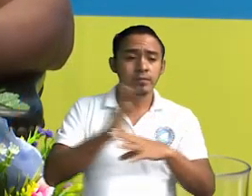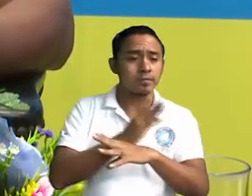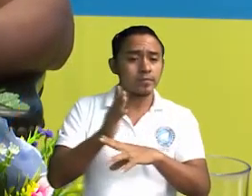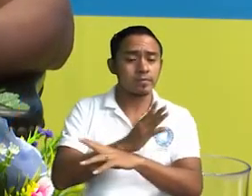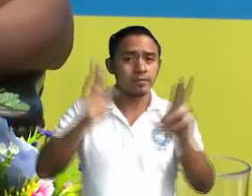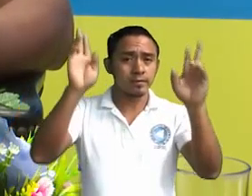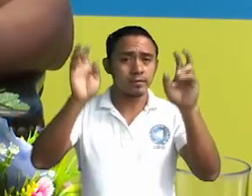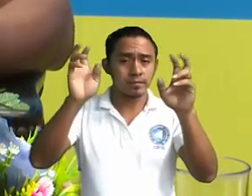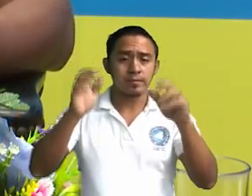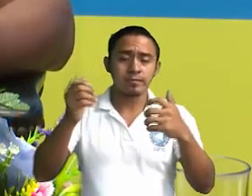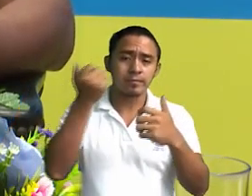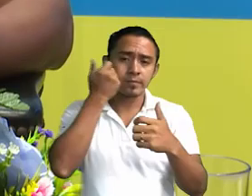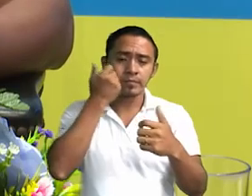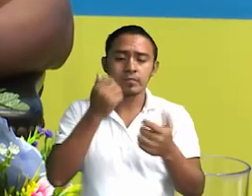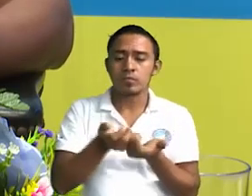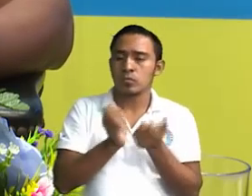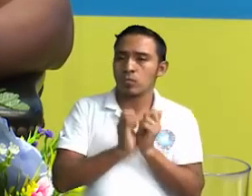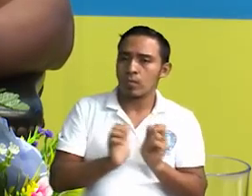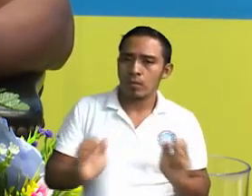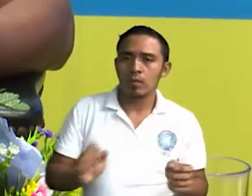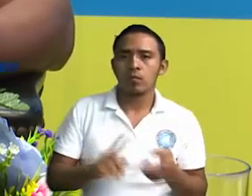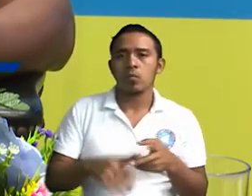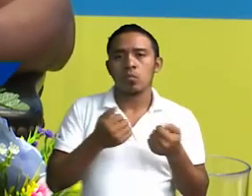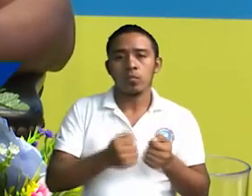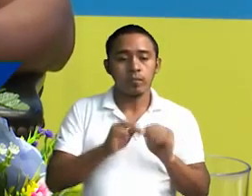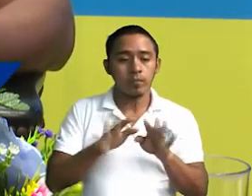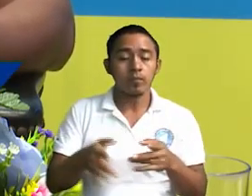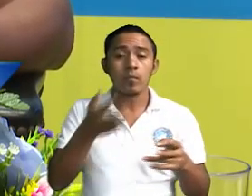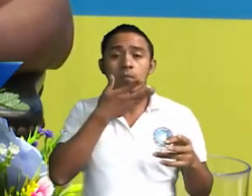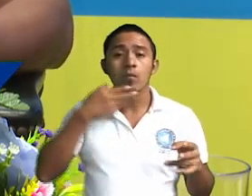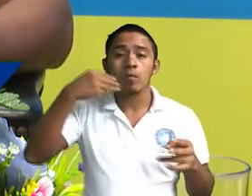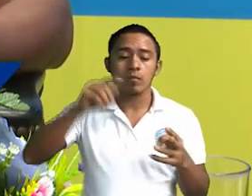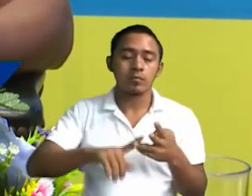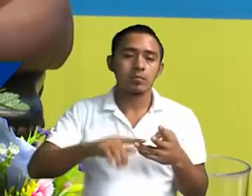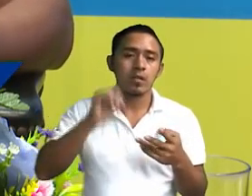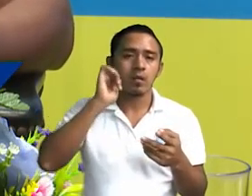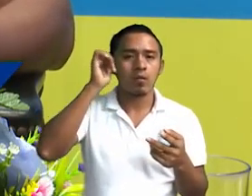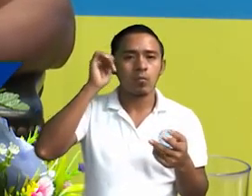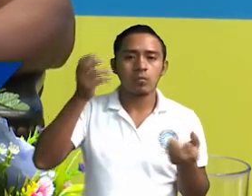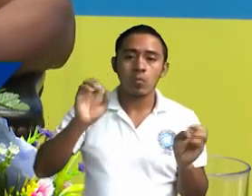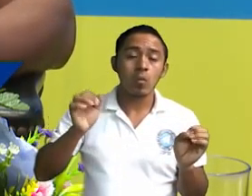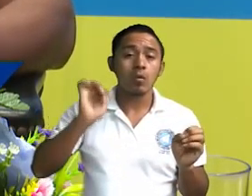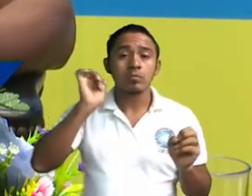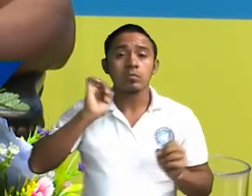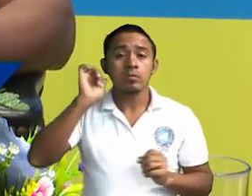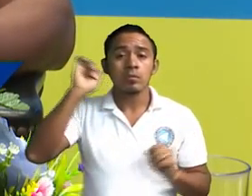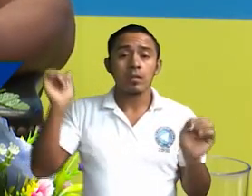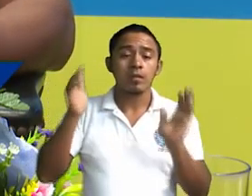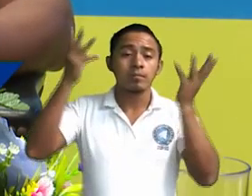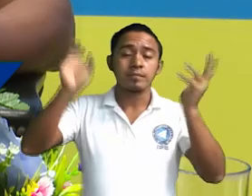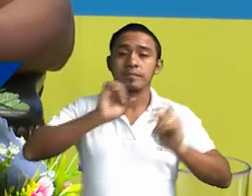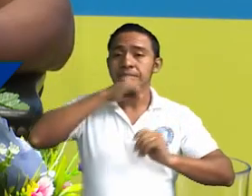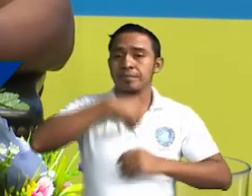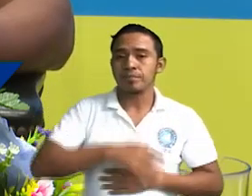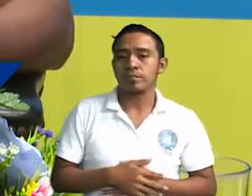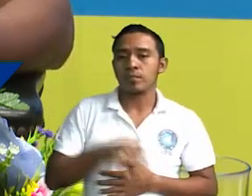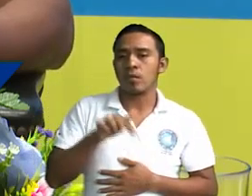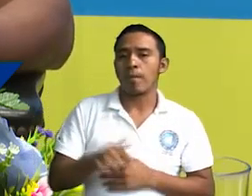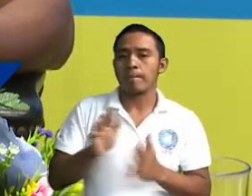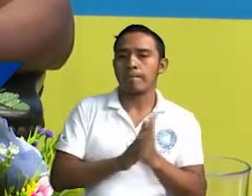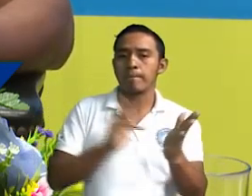la población nicaragüense tanto niños niñas jóvenes adultos y adultos mayores el día de hoy tenemos preparado un programa